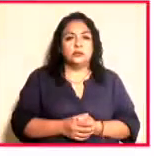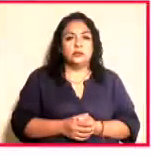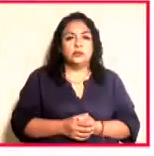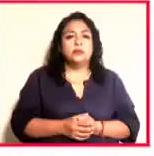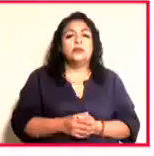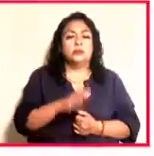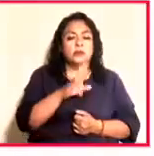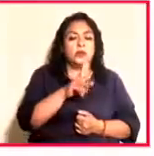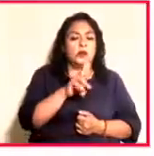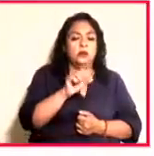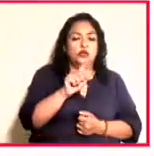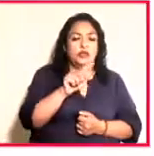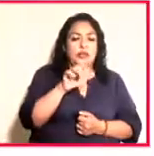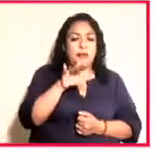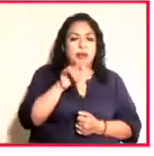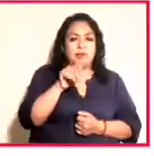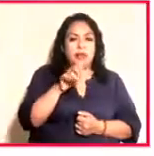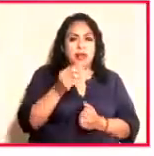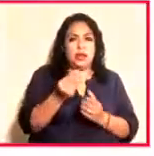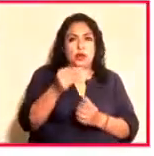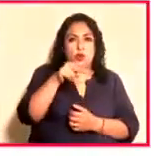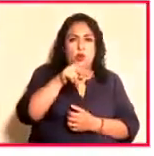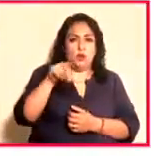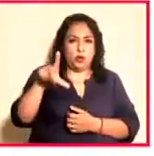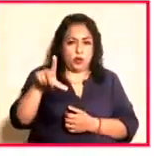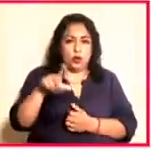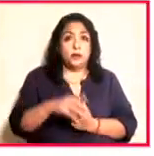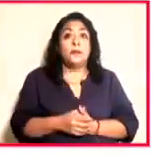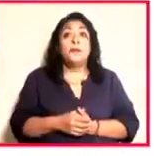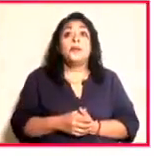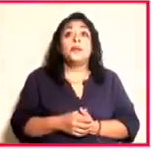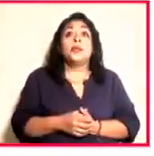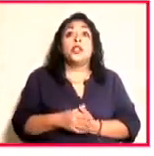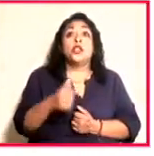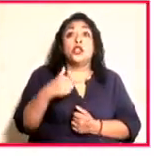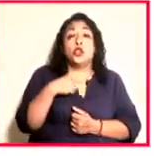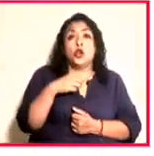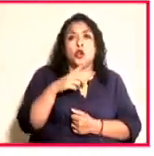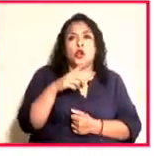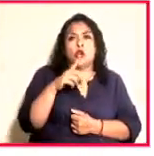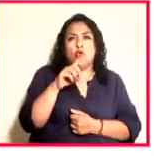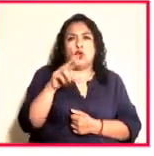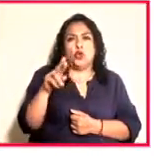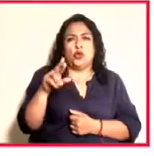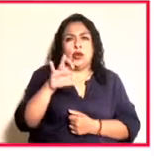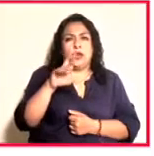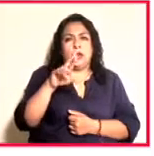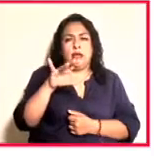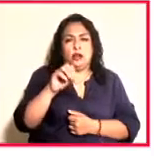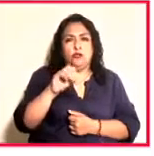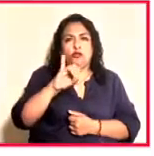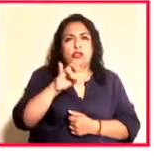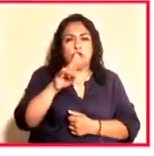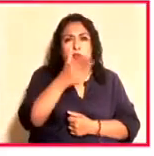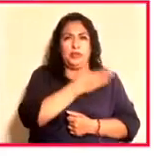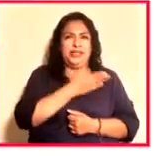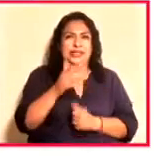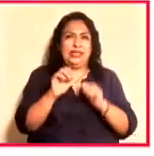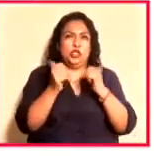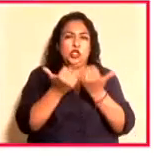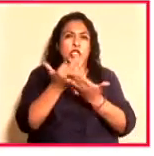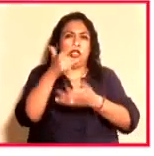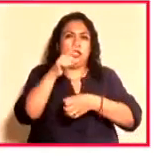Bustamante, Nuevo León. Yo soy el doctor Carlos Jesús Gómez Flores, presidente de la Asociación